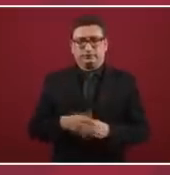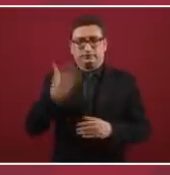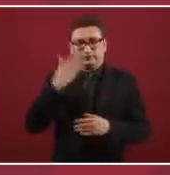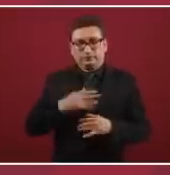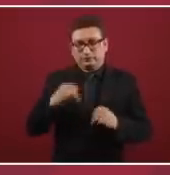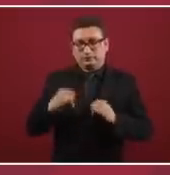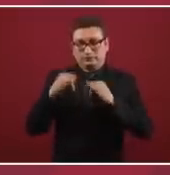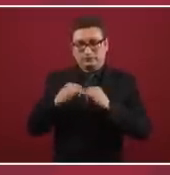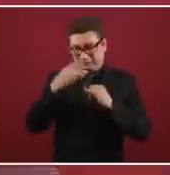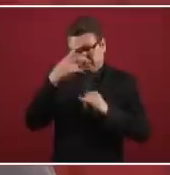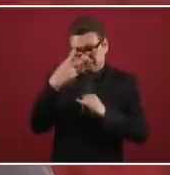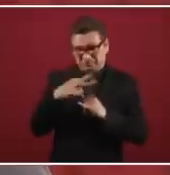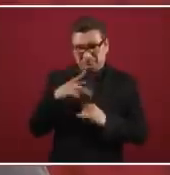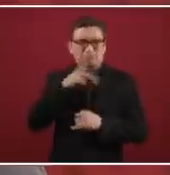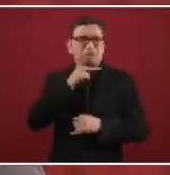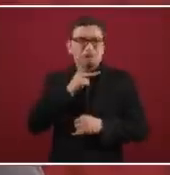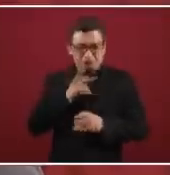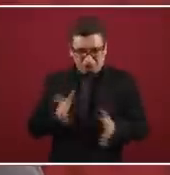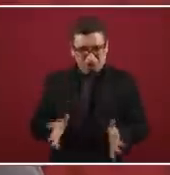Mexicano del Petróleo.